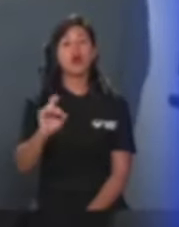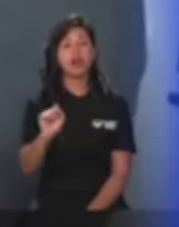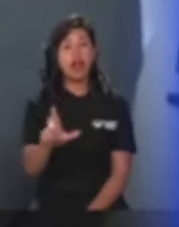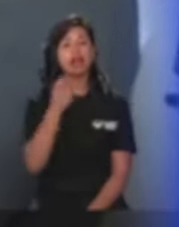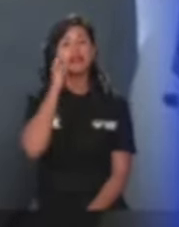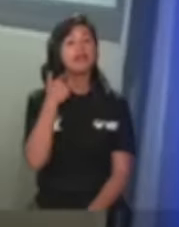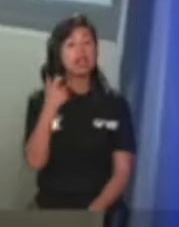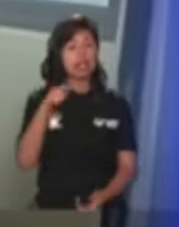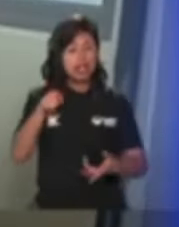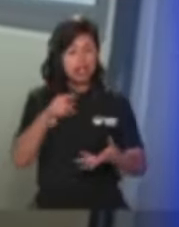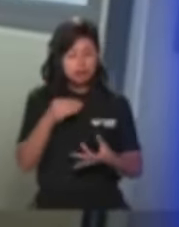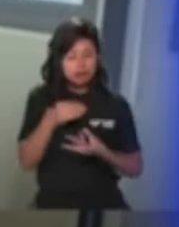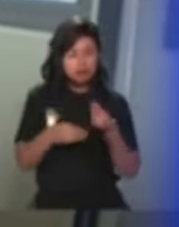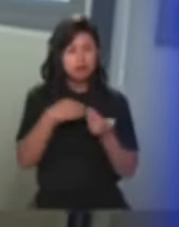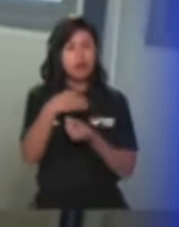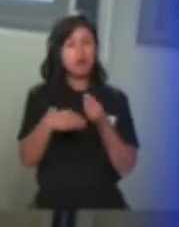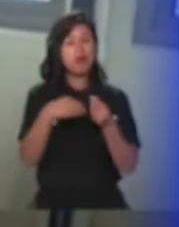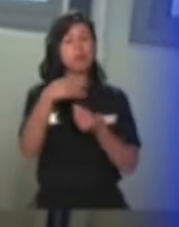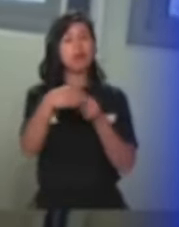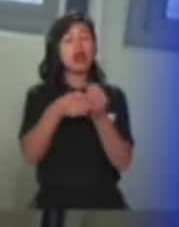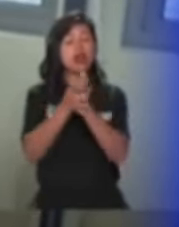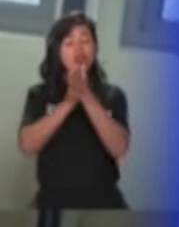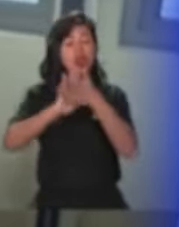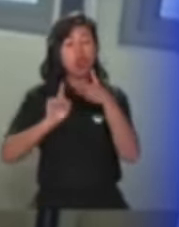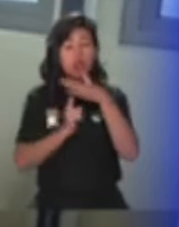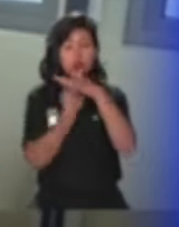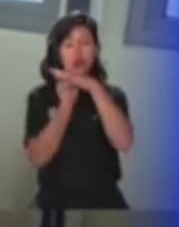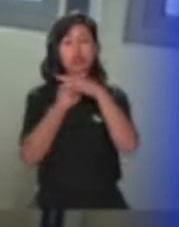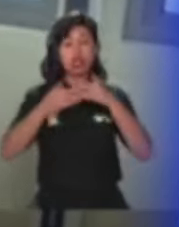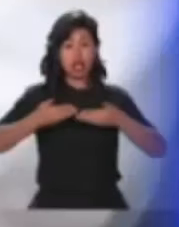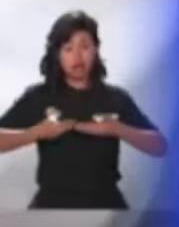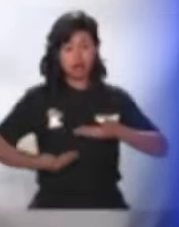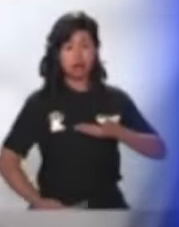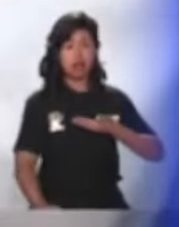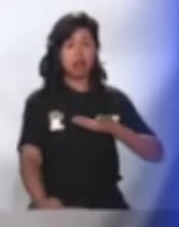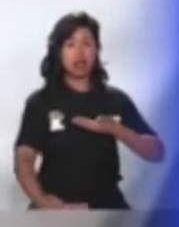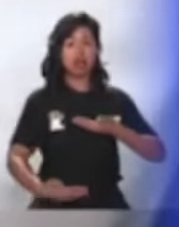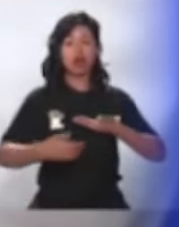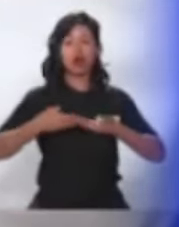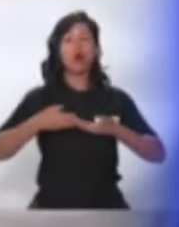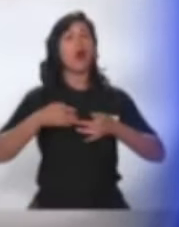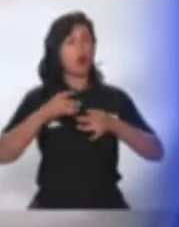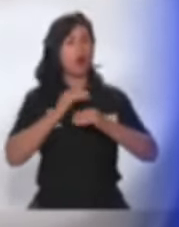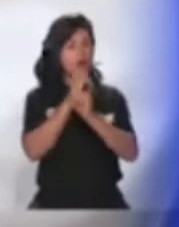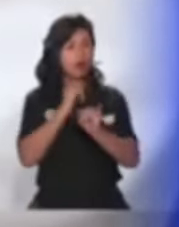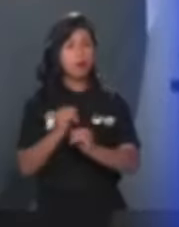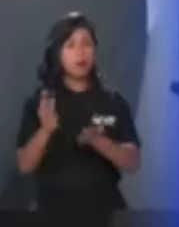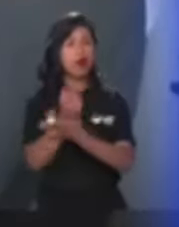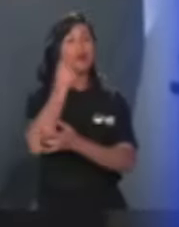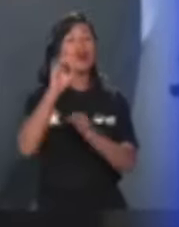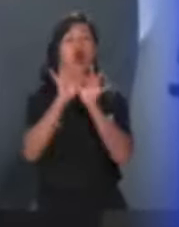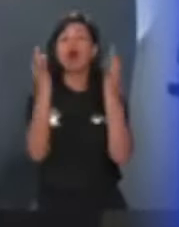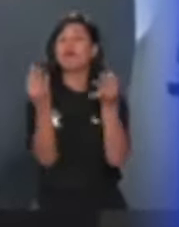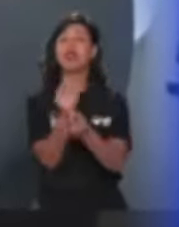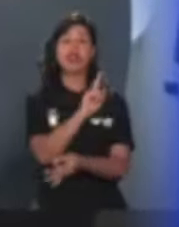se estaba formando, todo lo que da origen, lo que está de la cintura hacia abajo, se formó, pero no de manera